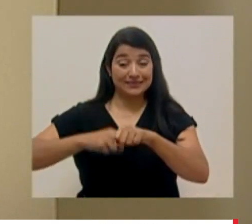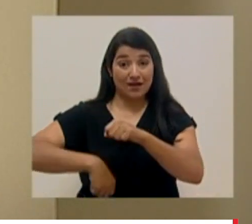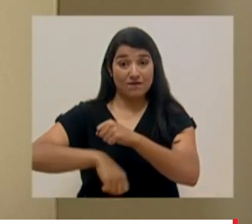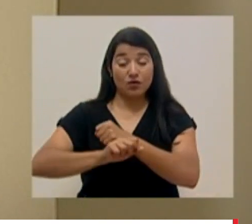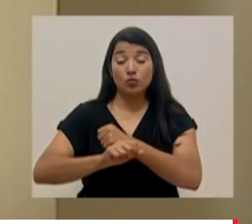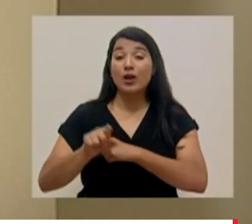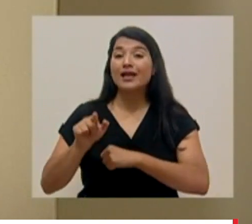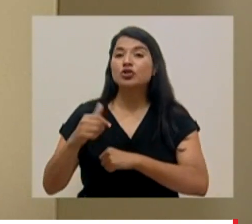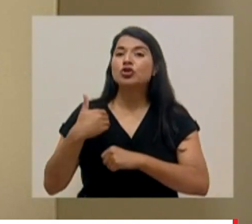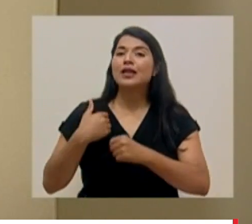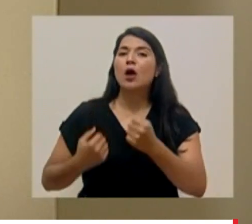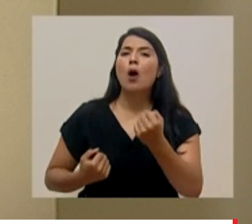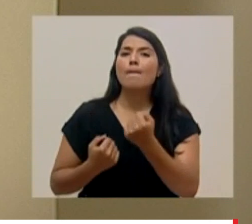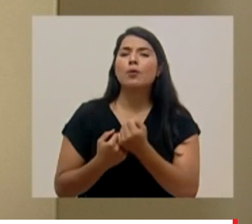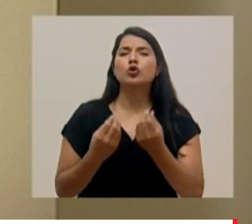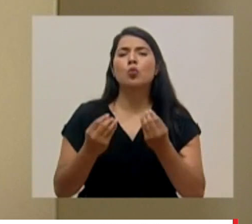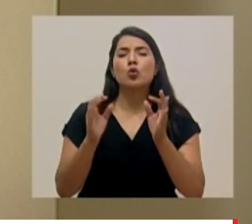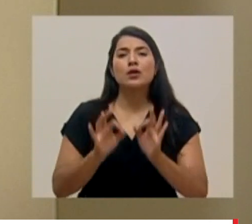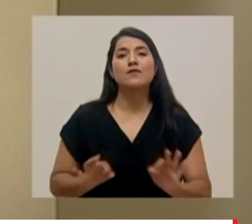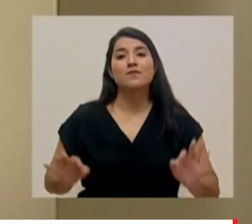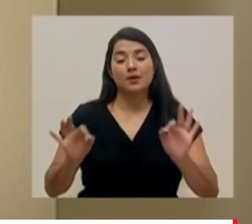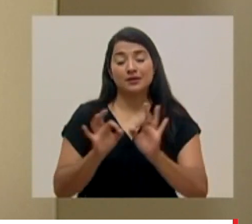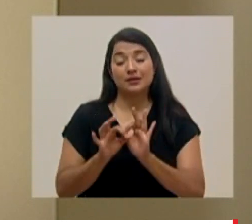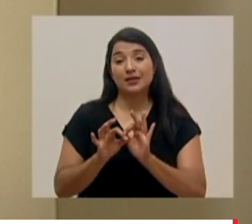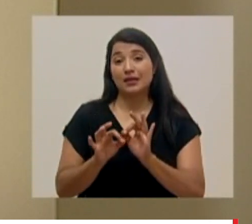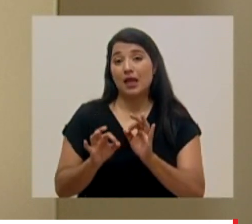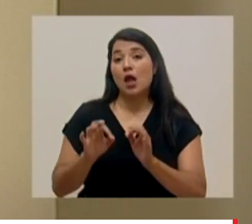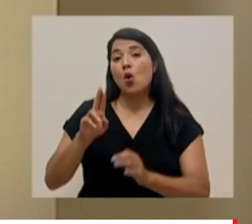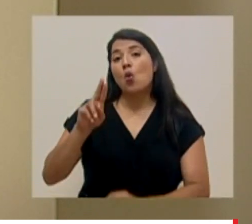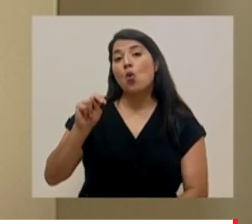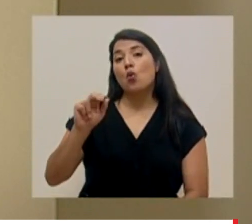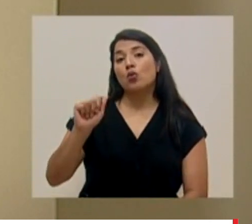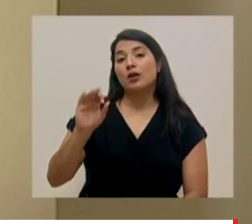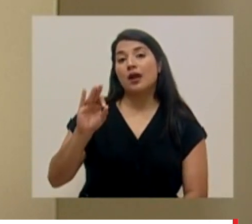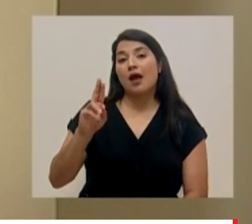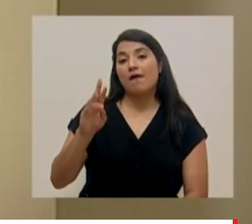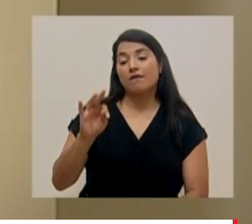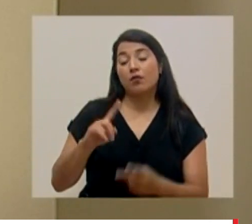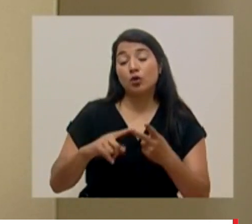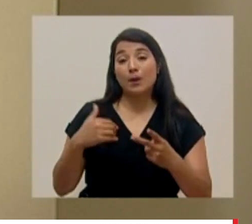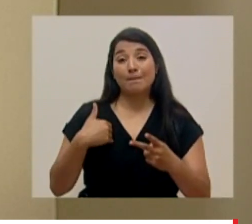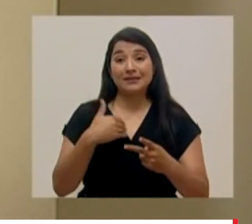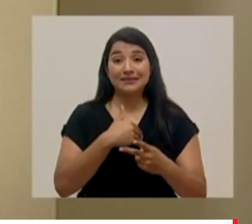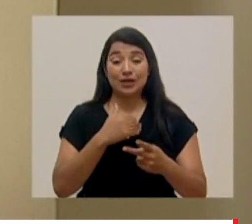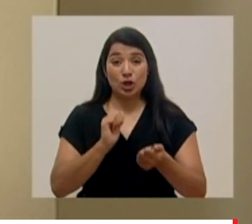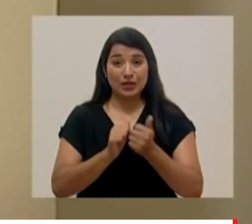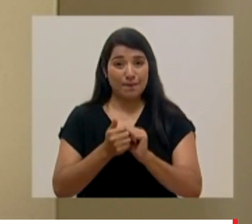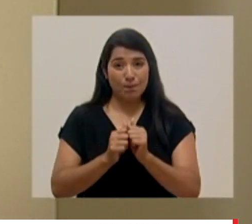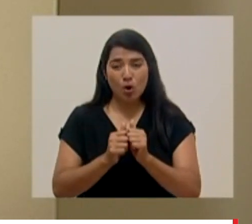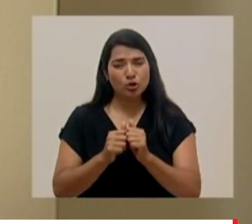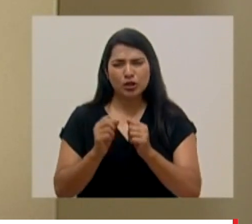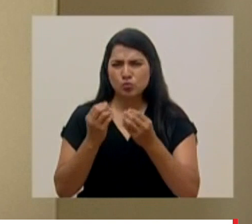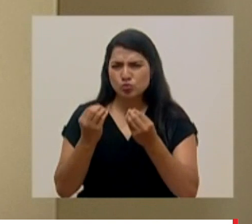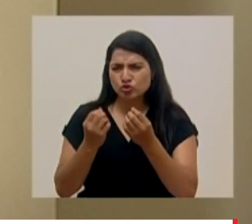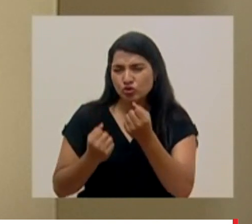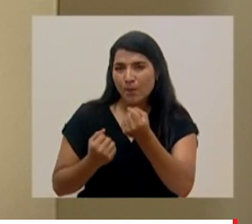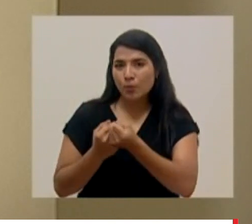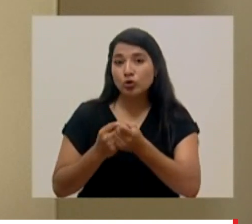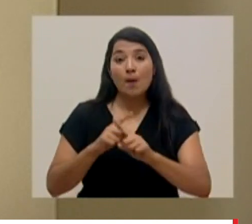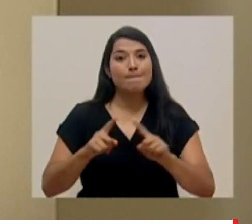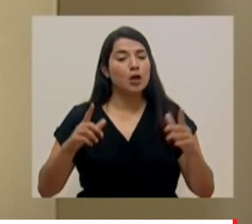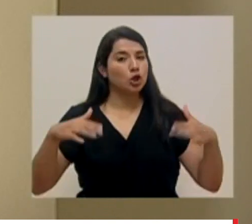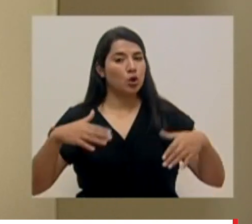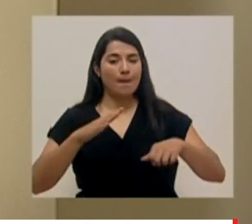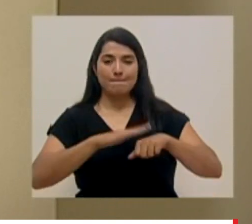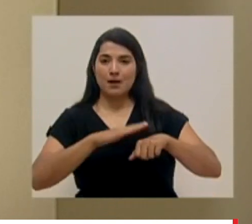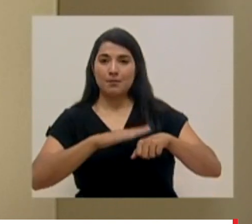muy importante por parte de UNAFUT, del Ministerio de Deportes, de todas las organizaciones que están al tanto, pero en este momento todavía no se han autorizado